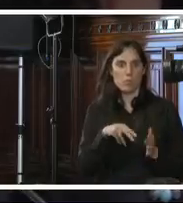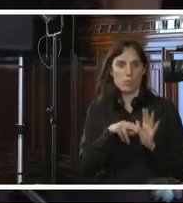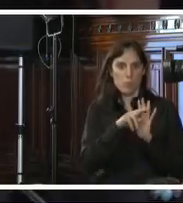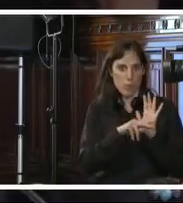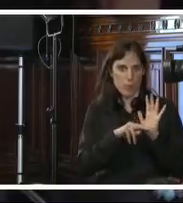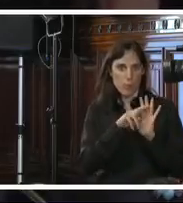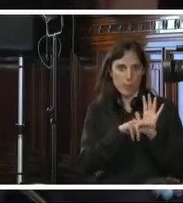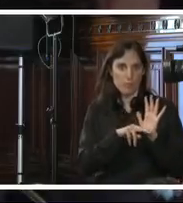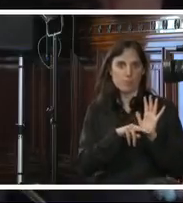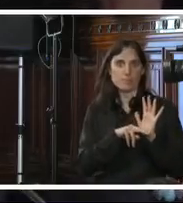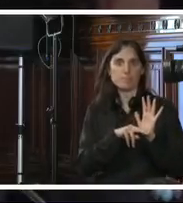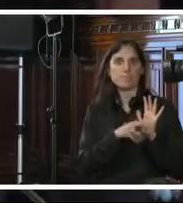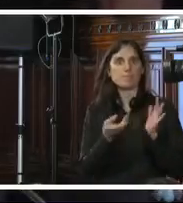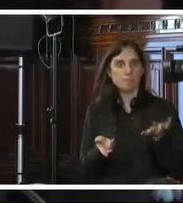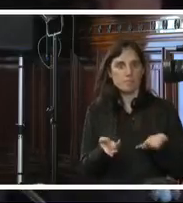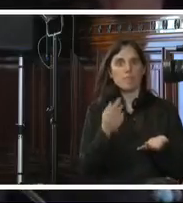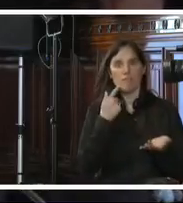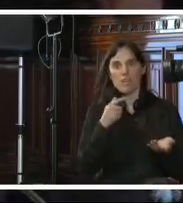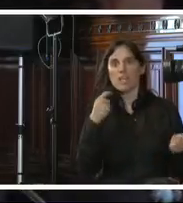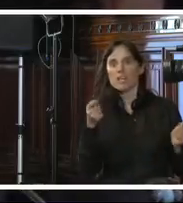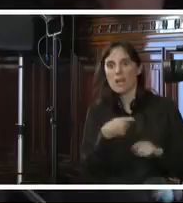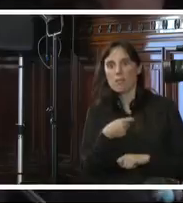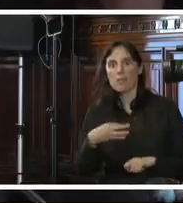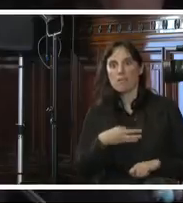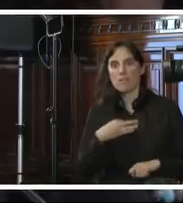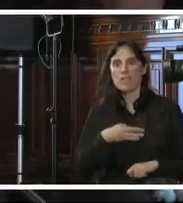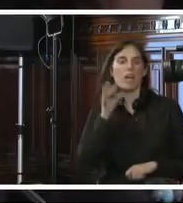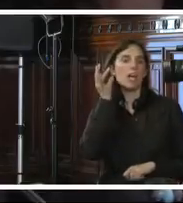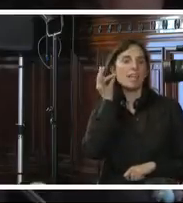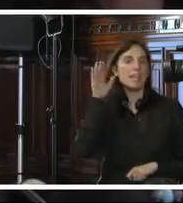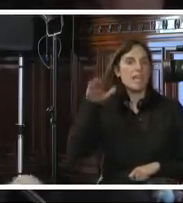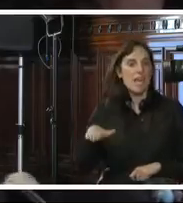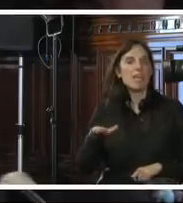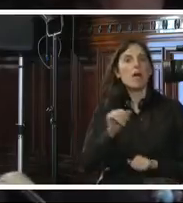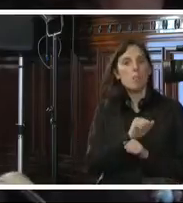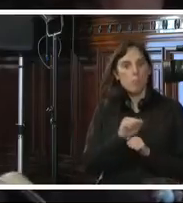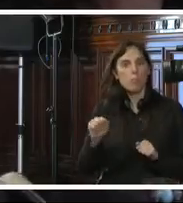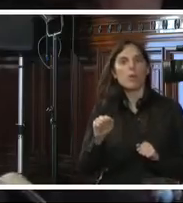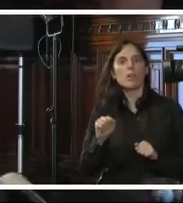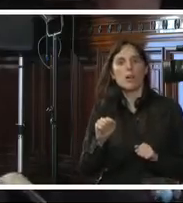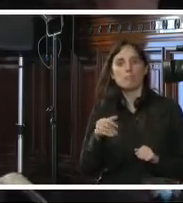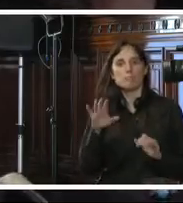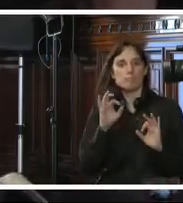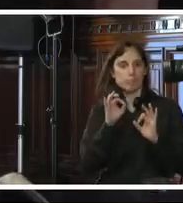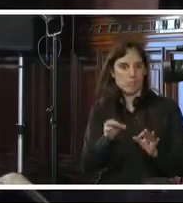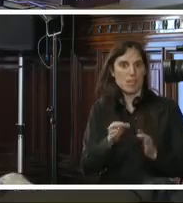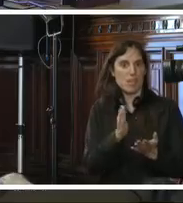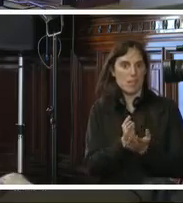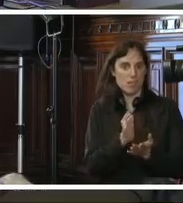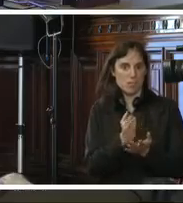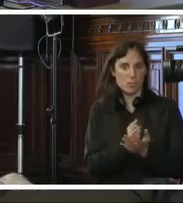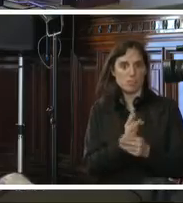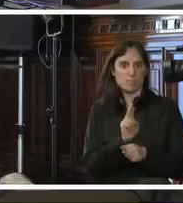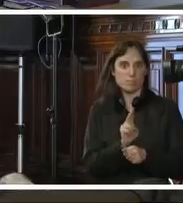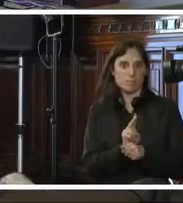lograr que esto transforme realmente las vidas de las niñas, garantizando el acceso a sus derechos. Gracias.